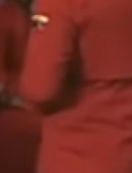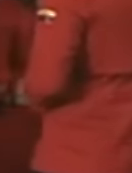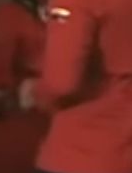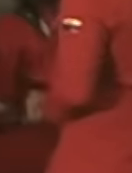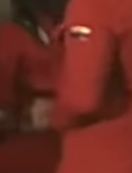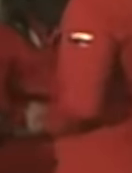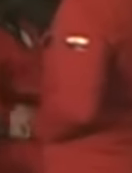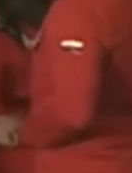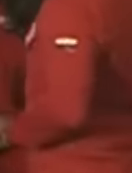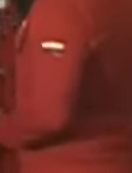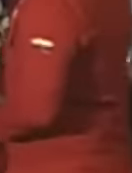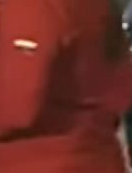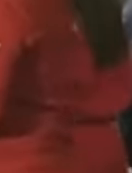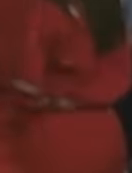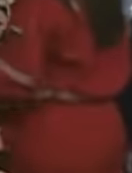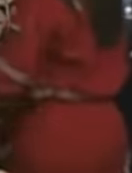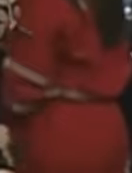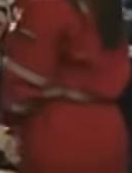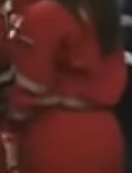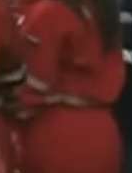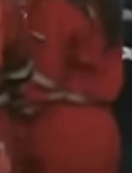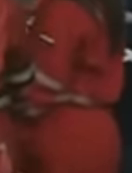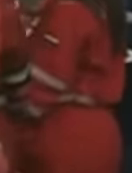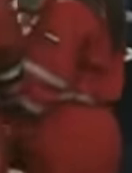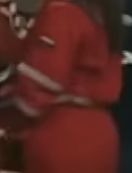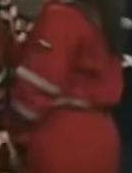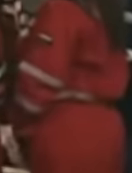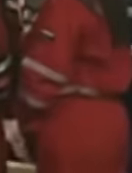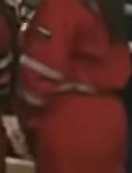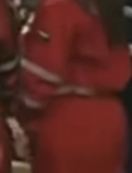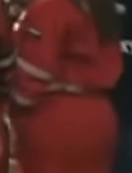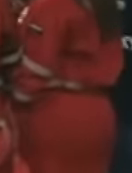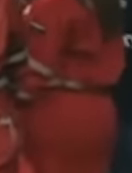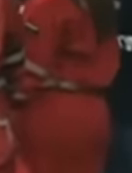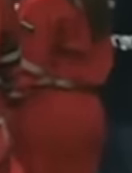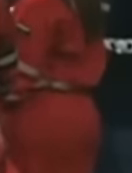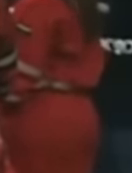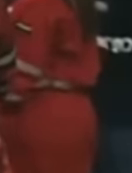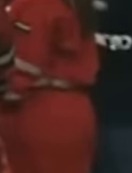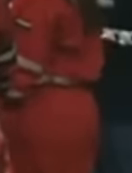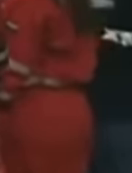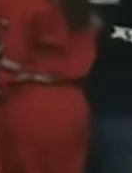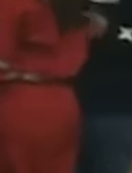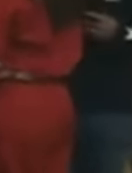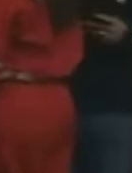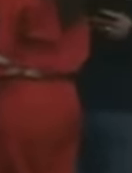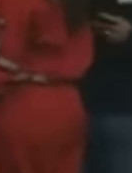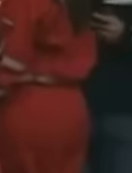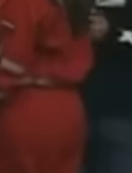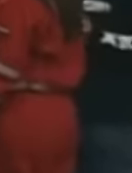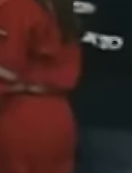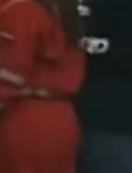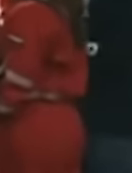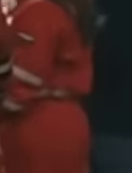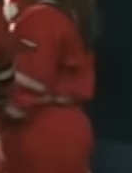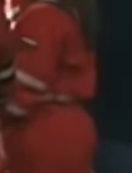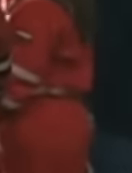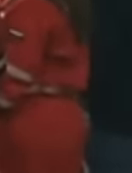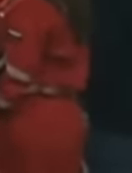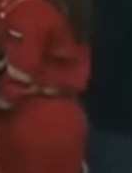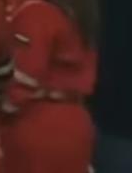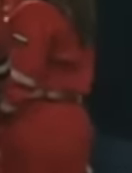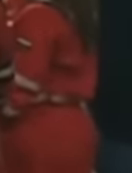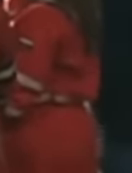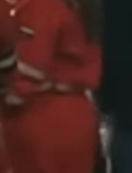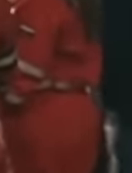cómo el presidente fue recibido con el cálido sol del estado Zulia, pero además con su gente, que es así justamente cálida como su